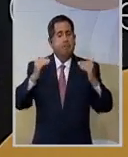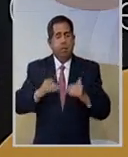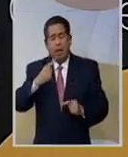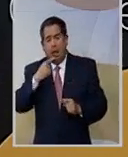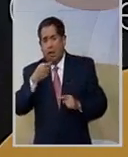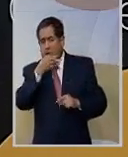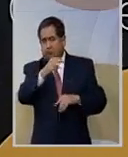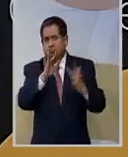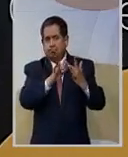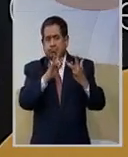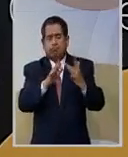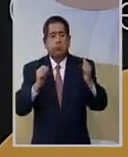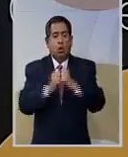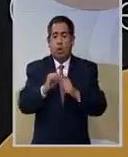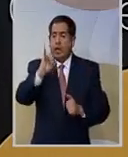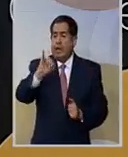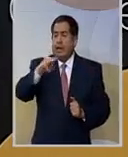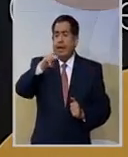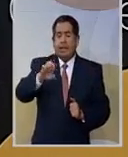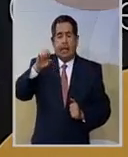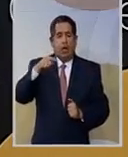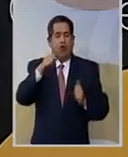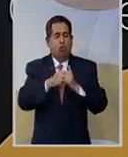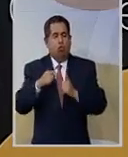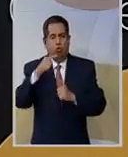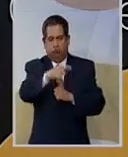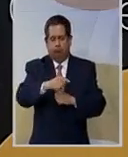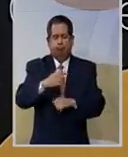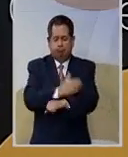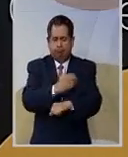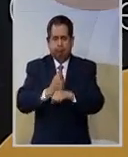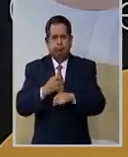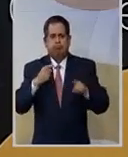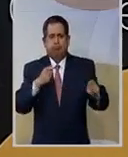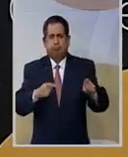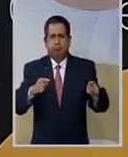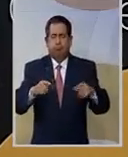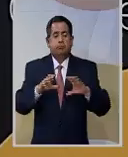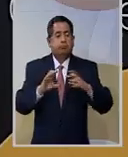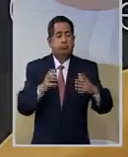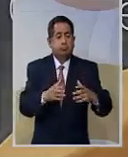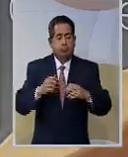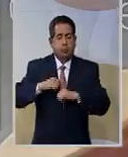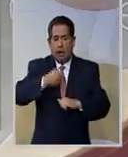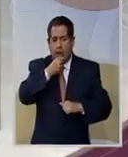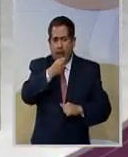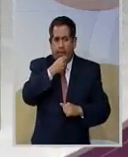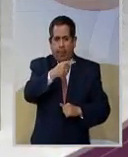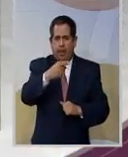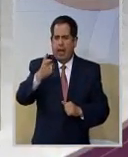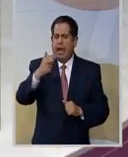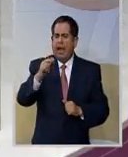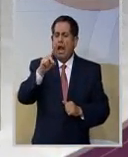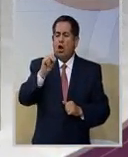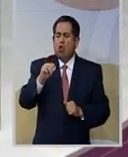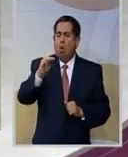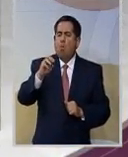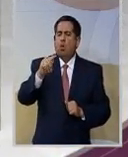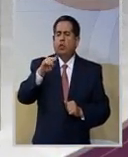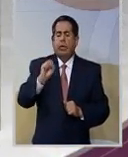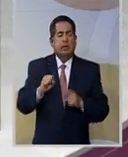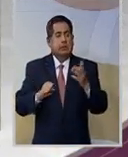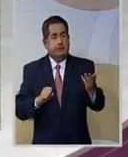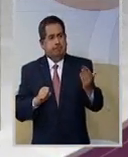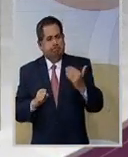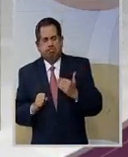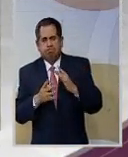las instalaciones del Instituto Nacional Electoral, donde se encuentra nuestro compañero reportero conductor Gerardo Montes, quien nos